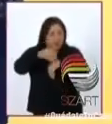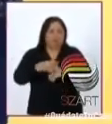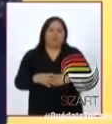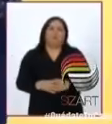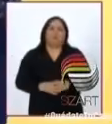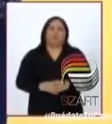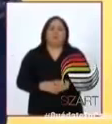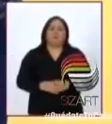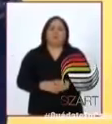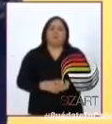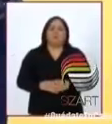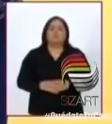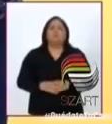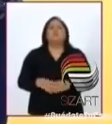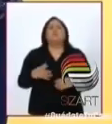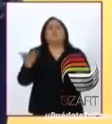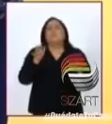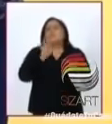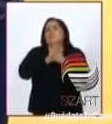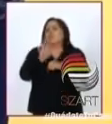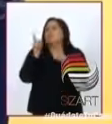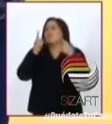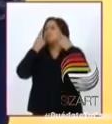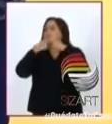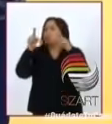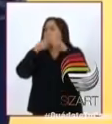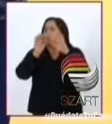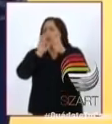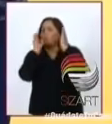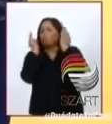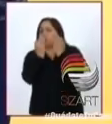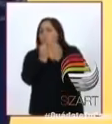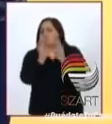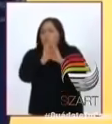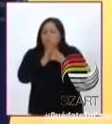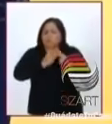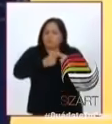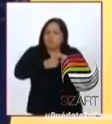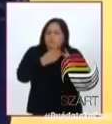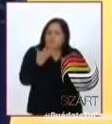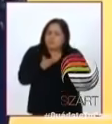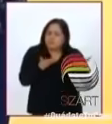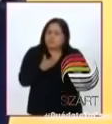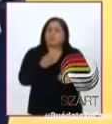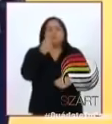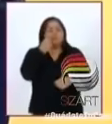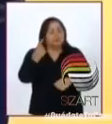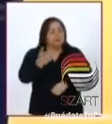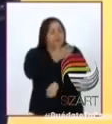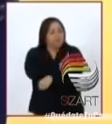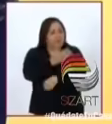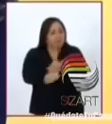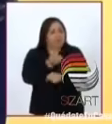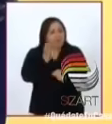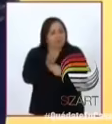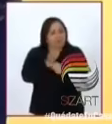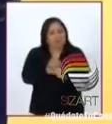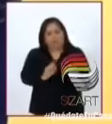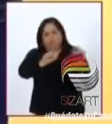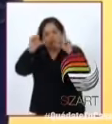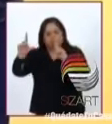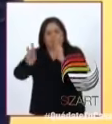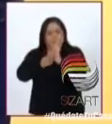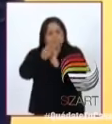¿Qué tan diferentes son esas formas de resolver una operación? Acompáñenos a ver el siguiente video,